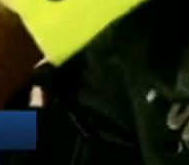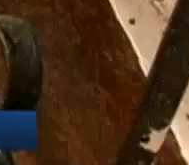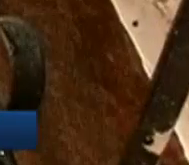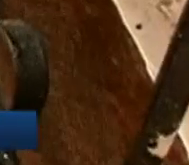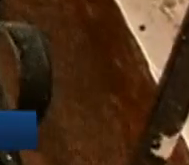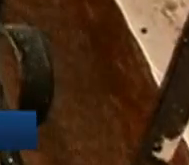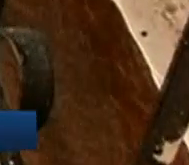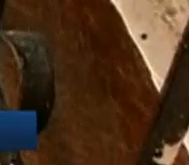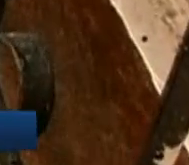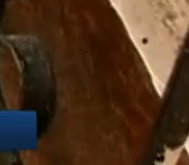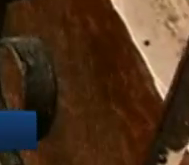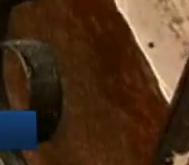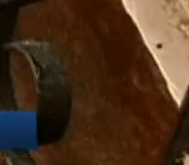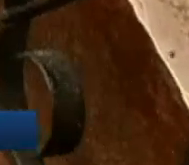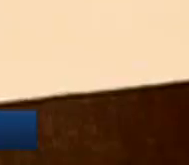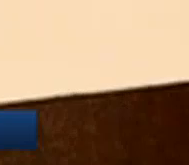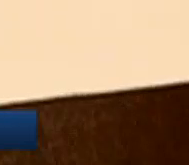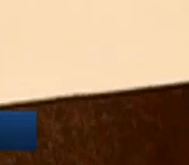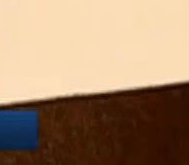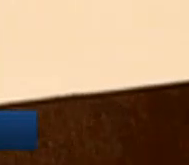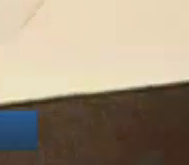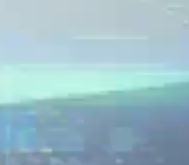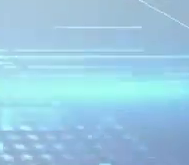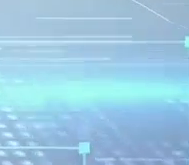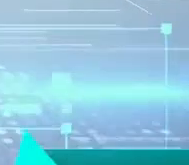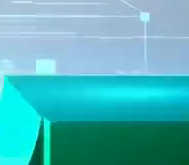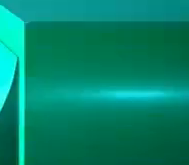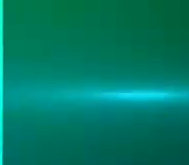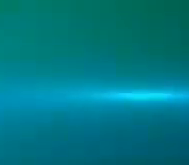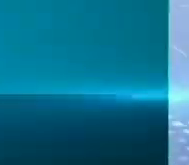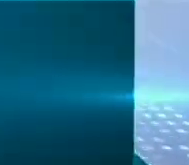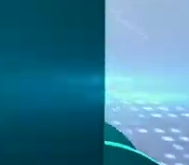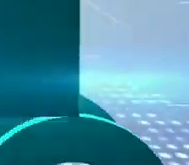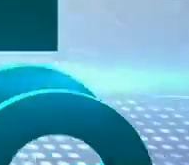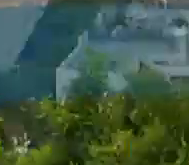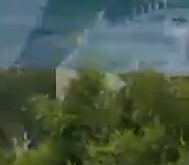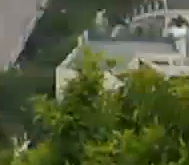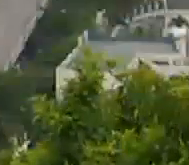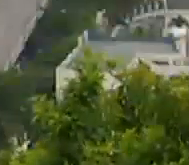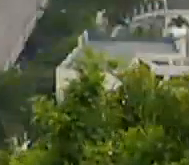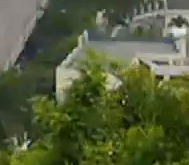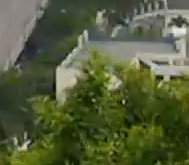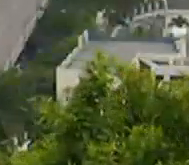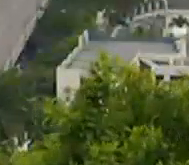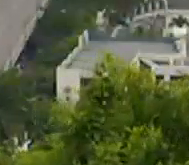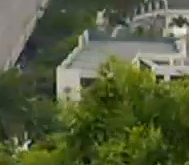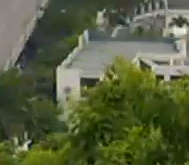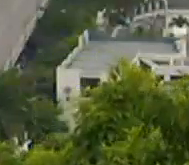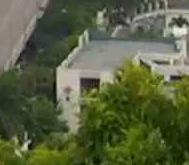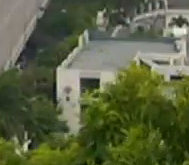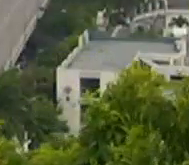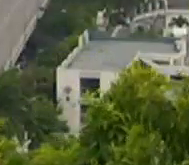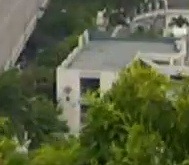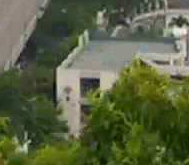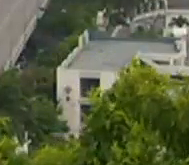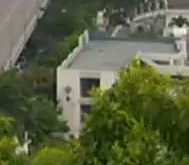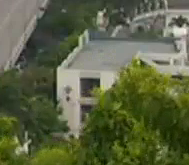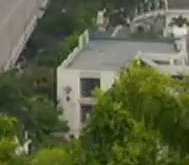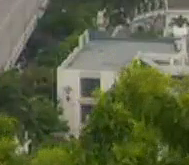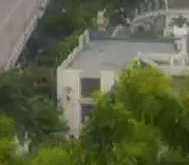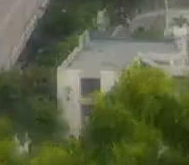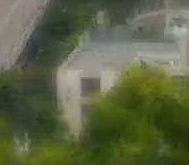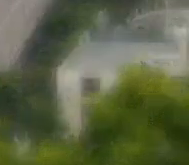No como hombre de coraje, lo digo en